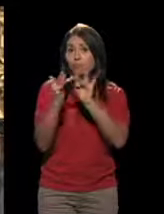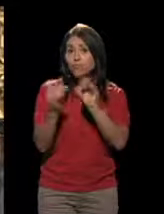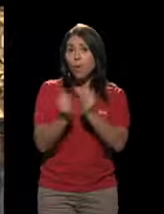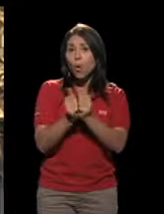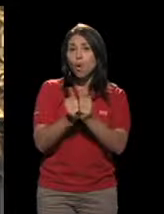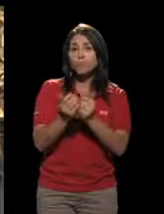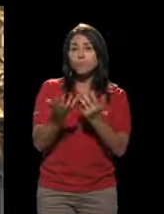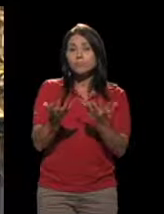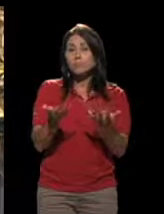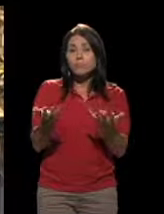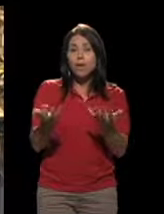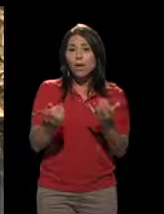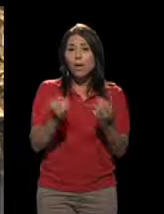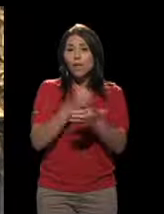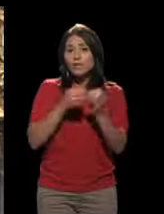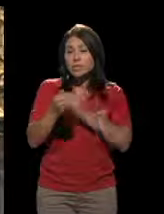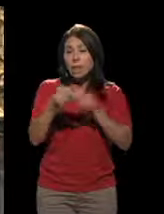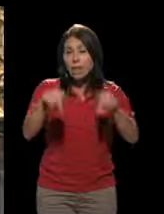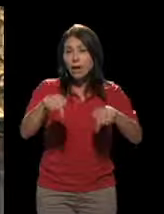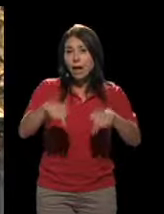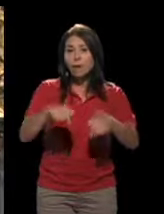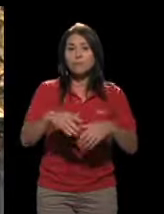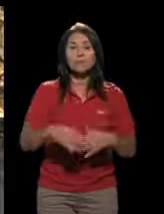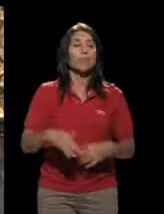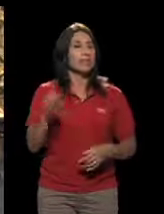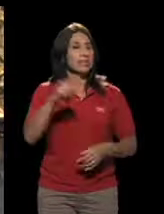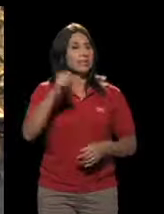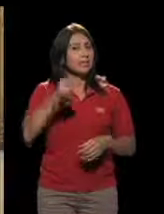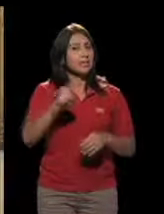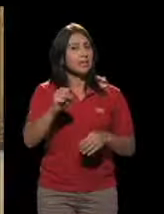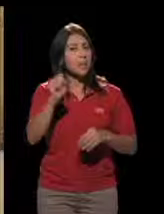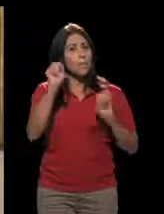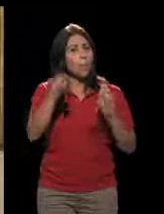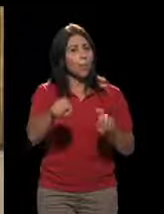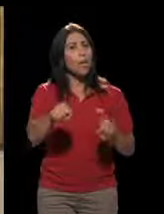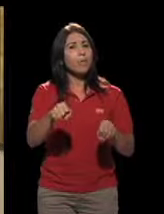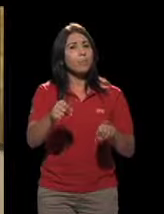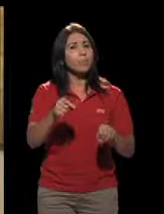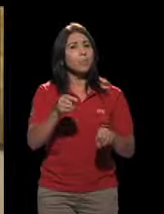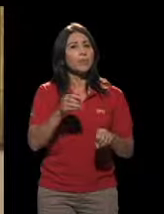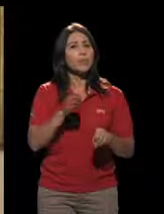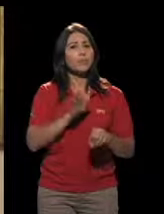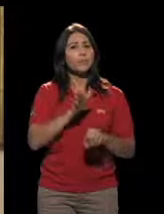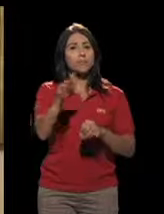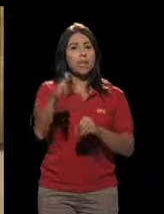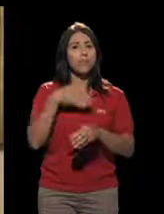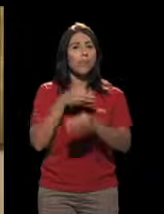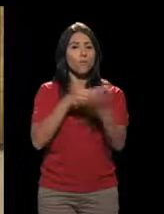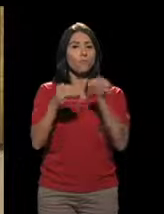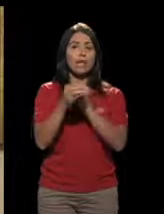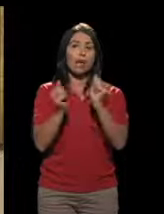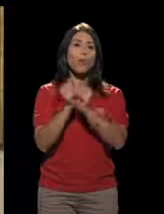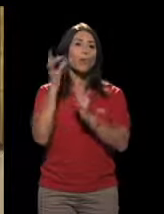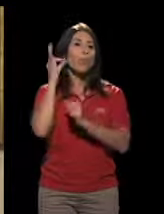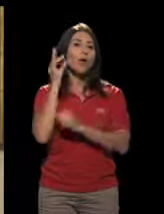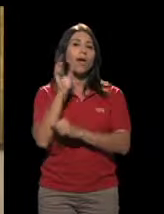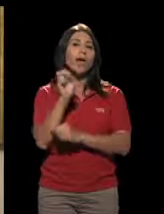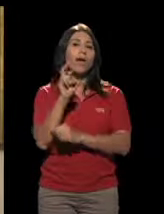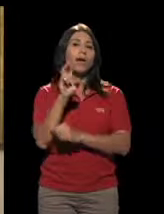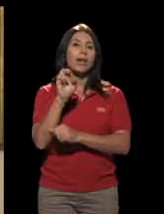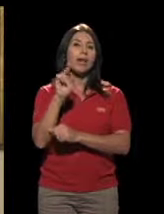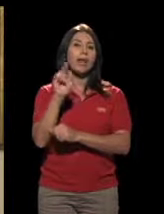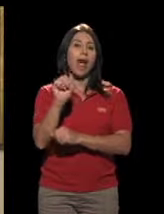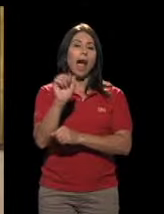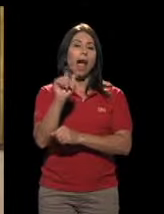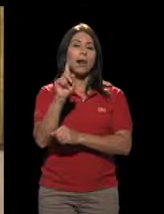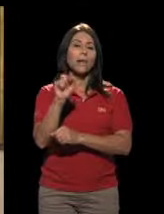puedan hacer contacto con alguna oficina de acá del Poder Judicial? Sí, claro, pueden acercarse a mi despacho con Erika Álvarez,